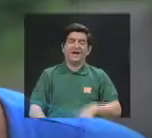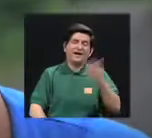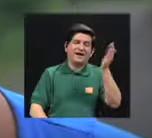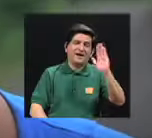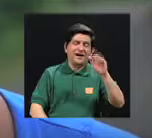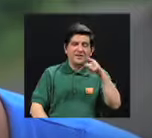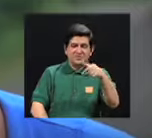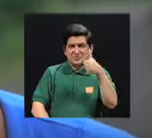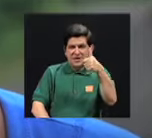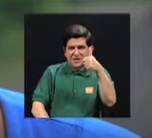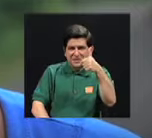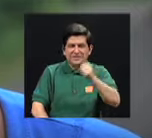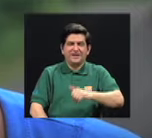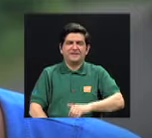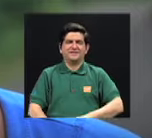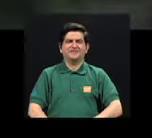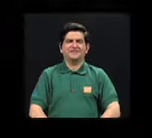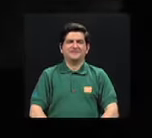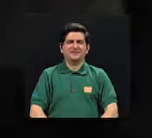Eso sería todo.